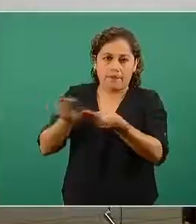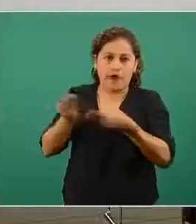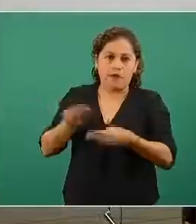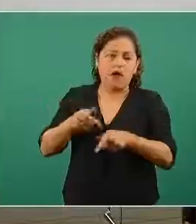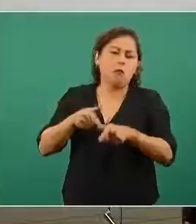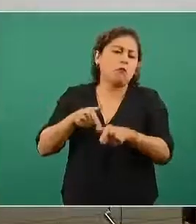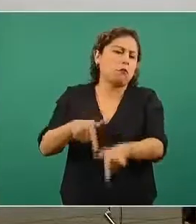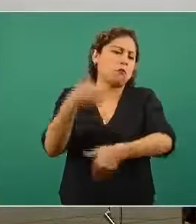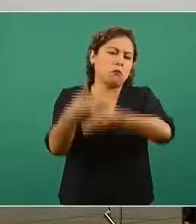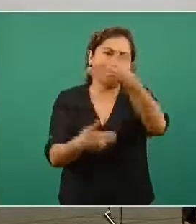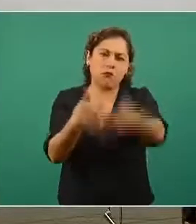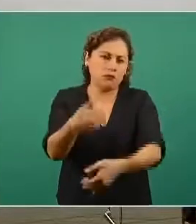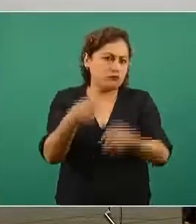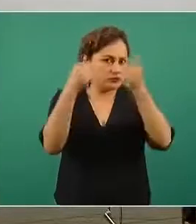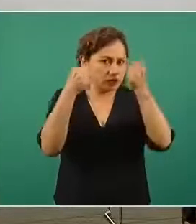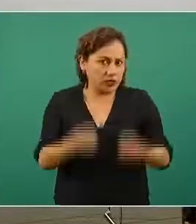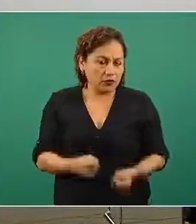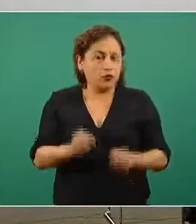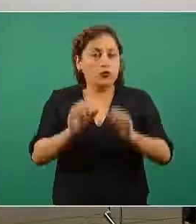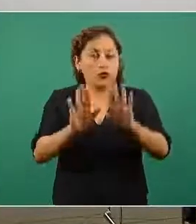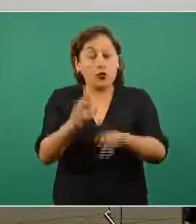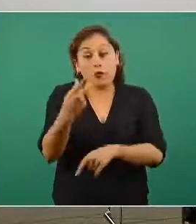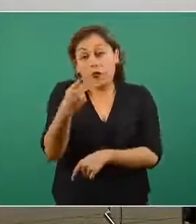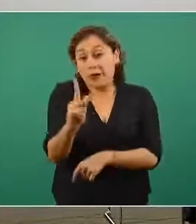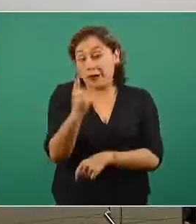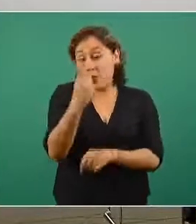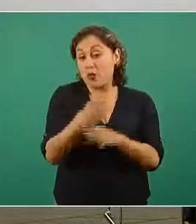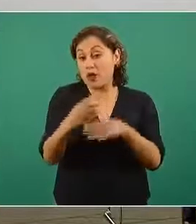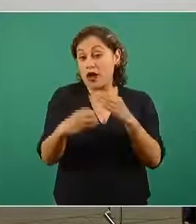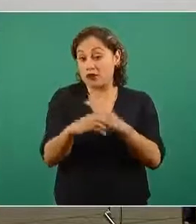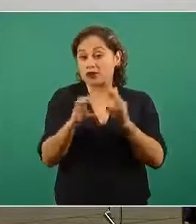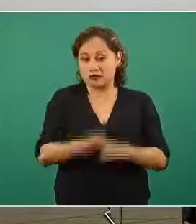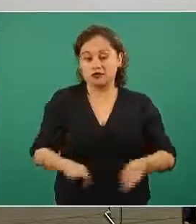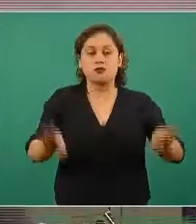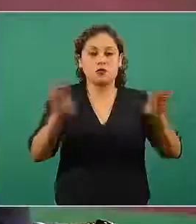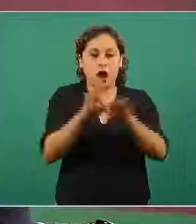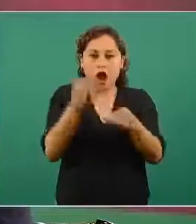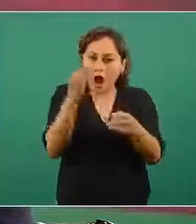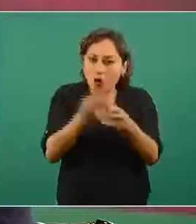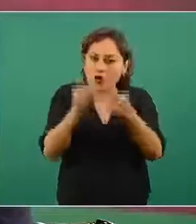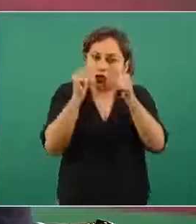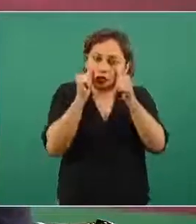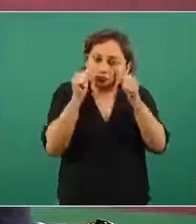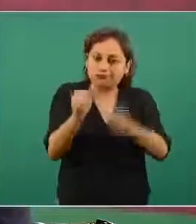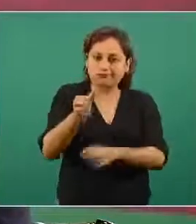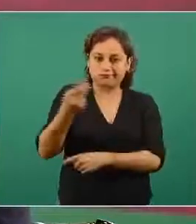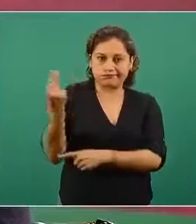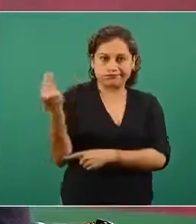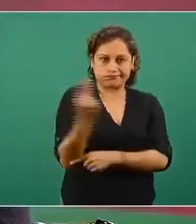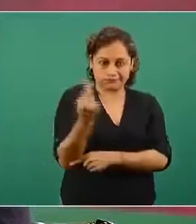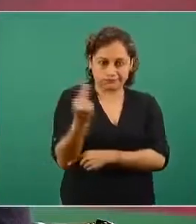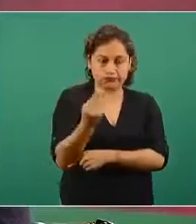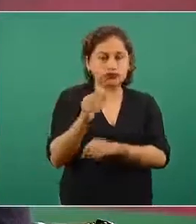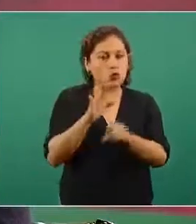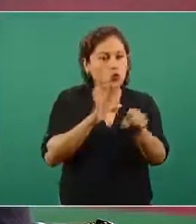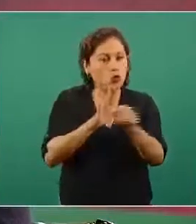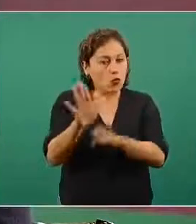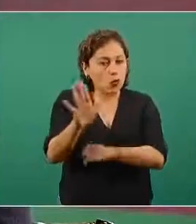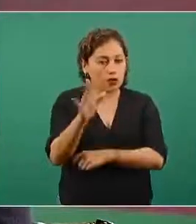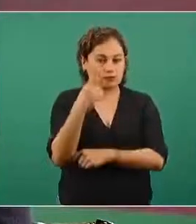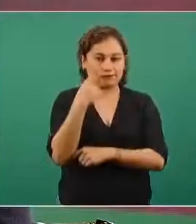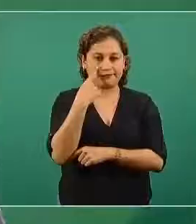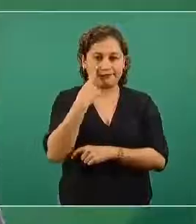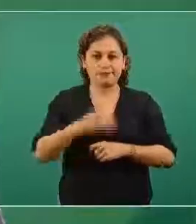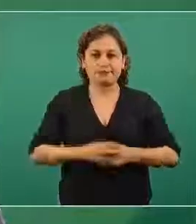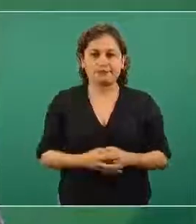publicándose. Algo sí muy importante o que es de mayor preocupación para efectos del seguimiento y de la información es qué